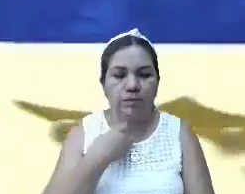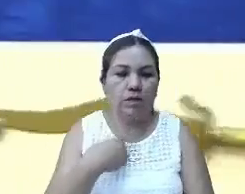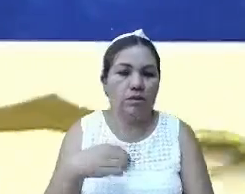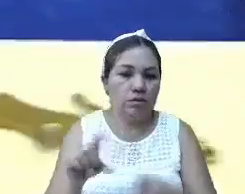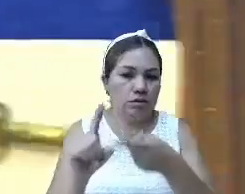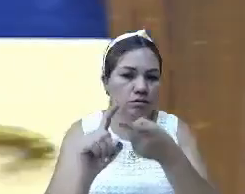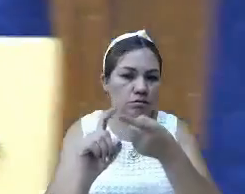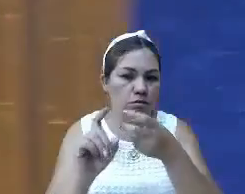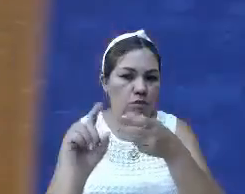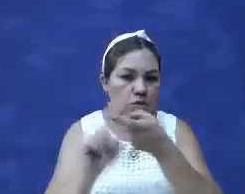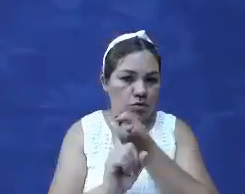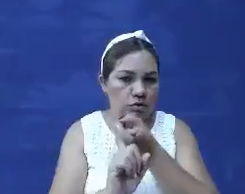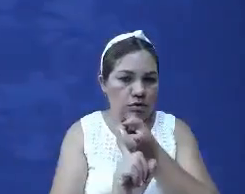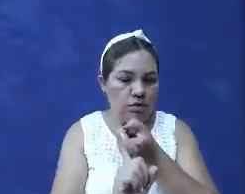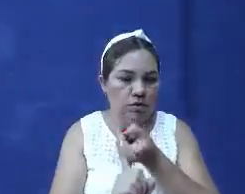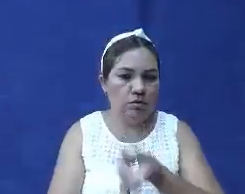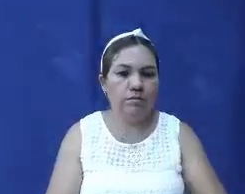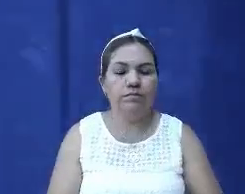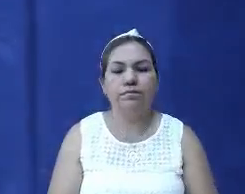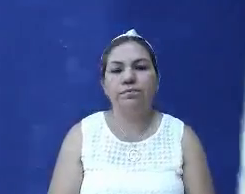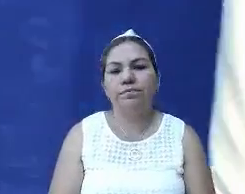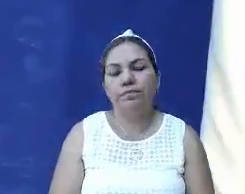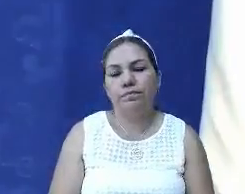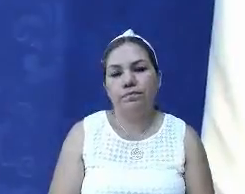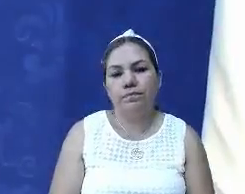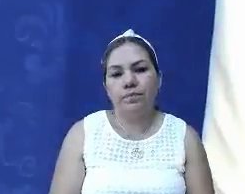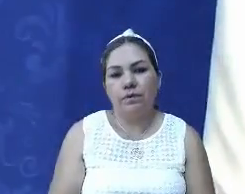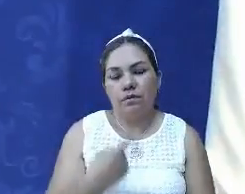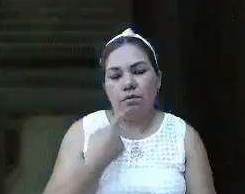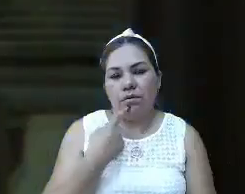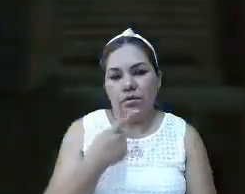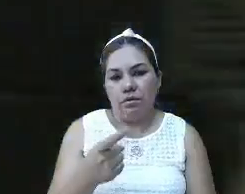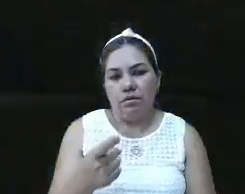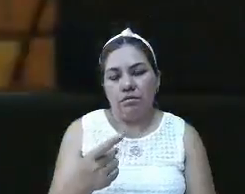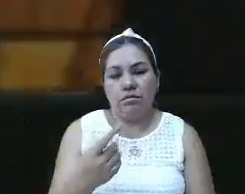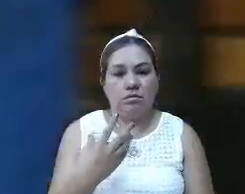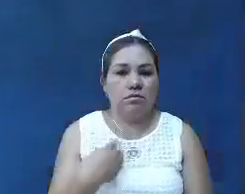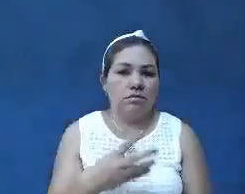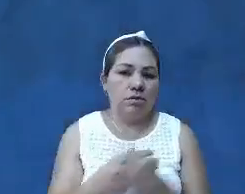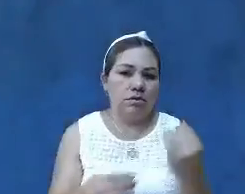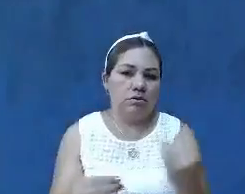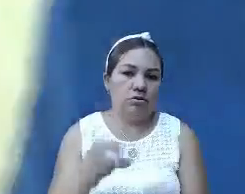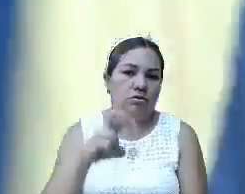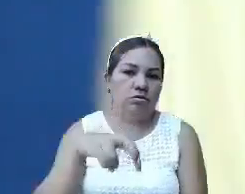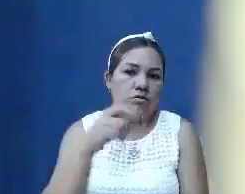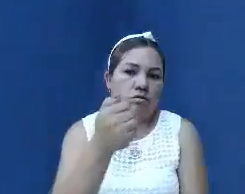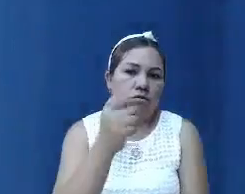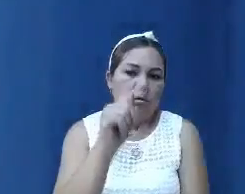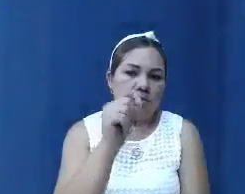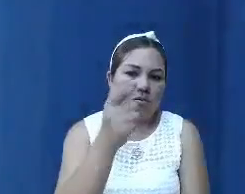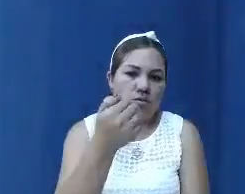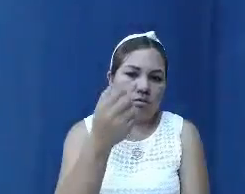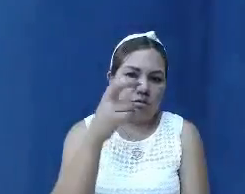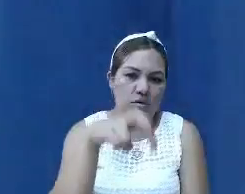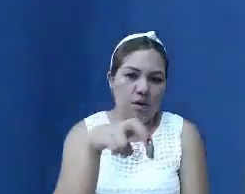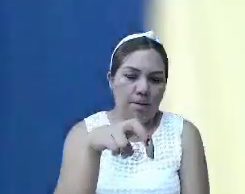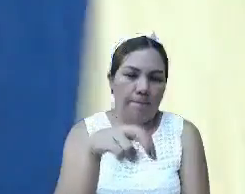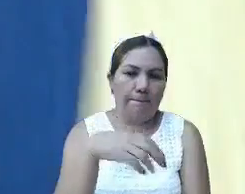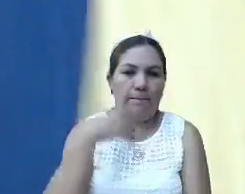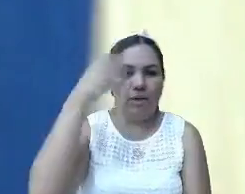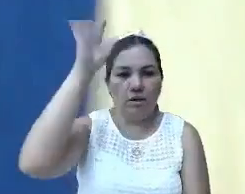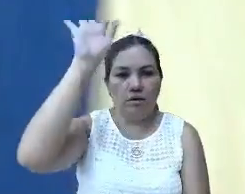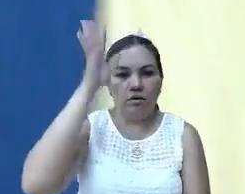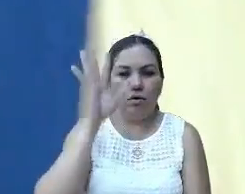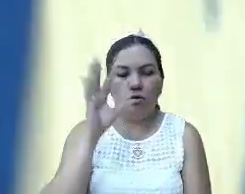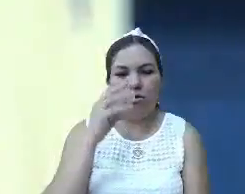Quiero oír la palabra de Dios. Y dice la escritura que se fue Natán junto a David, y Dios le habló a Natán en parábola.